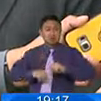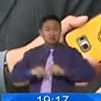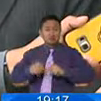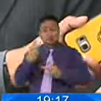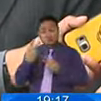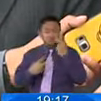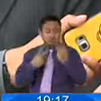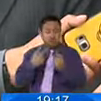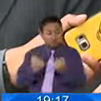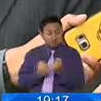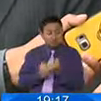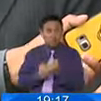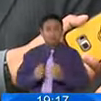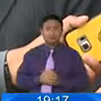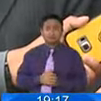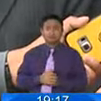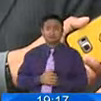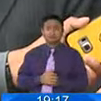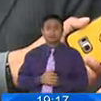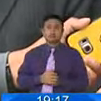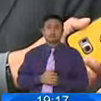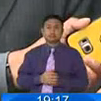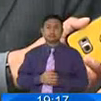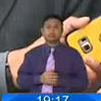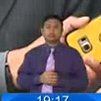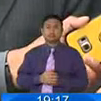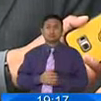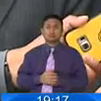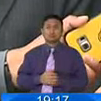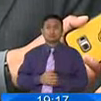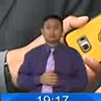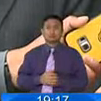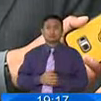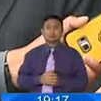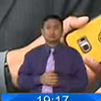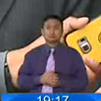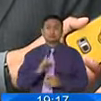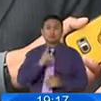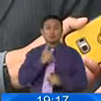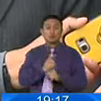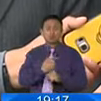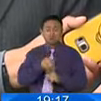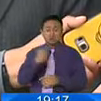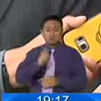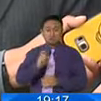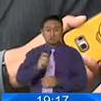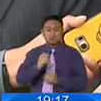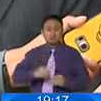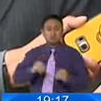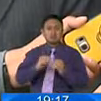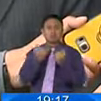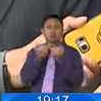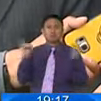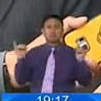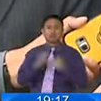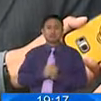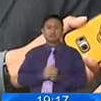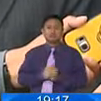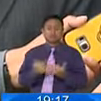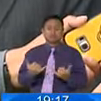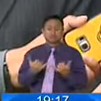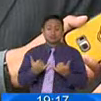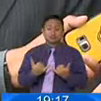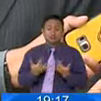grandes apoyos. Ese es mi interés. Para ello, necesito tener más autonomía. Así que